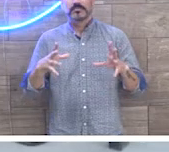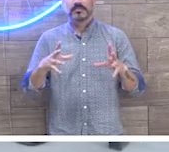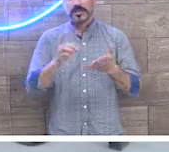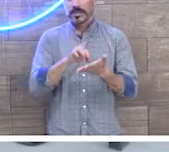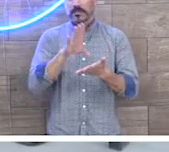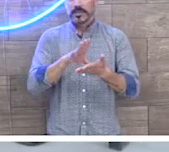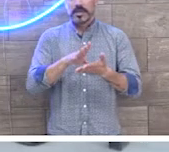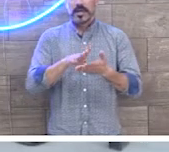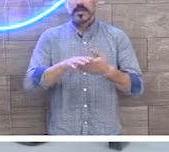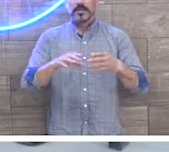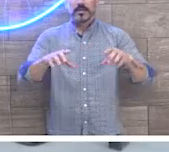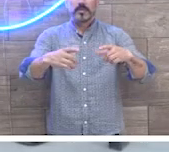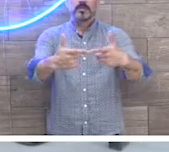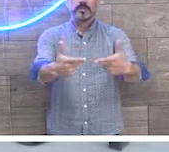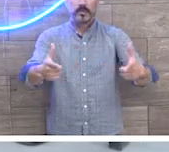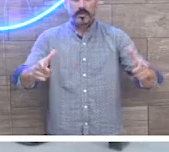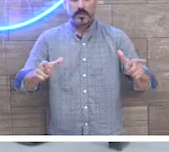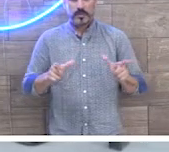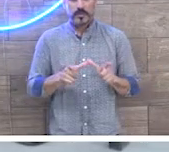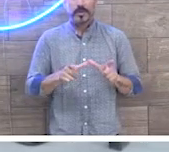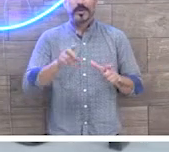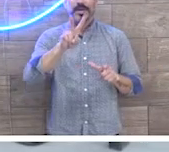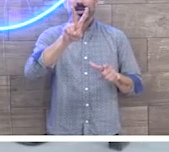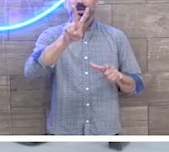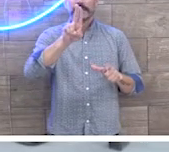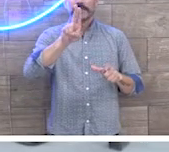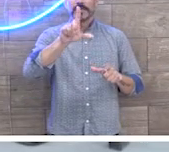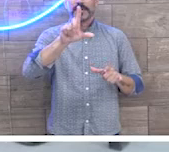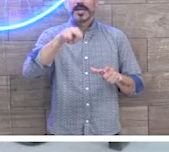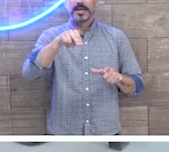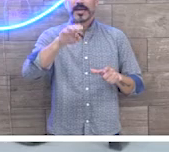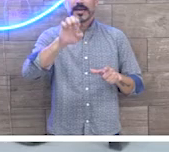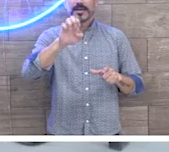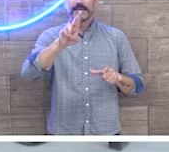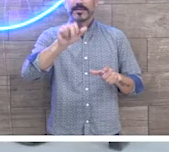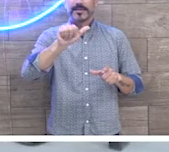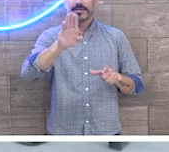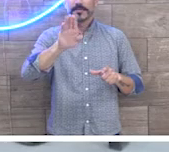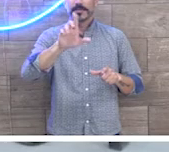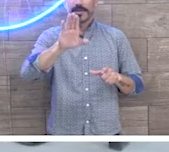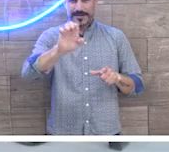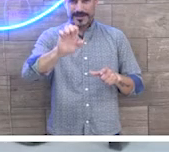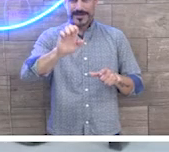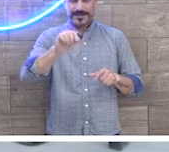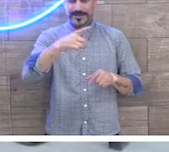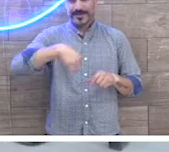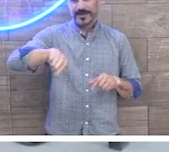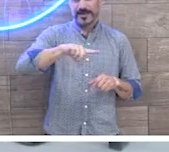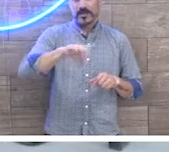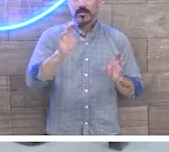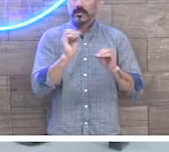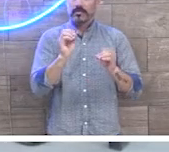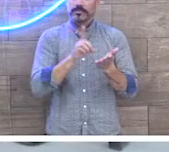vulnerable, o sea, somos grupos vulnerables. ¿Realmente la discapacidad es un grupo vulnerable o se han vulnerado algunos de nuestros